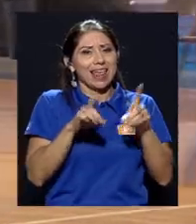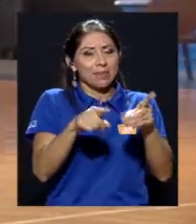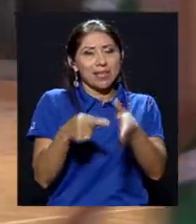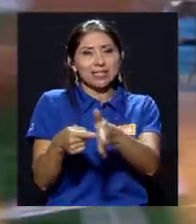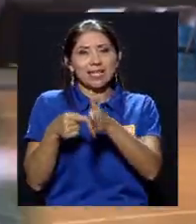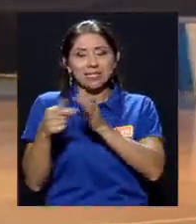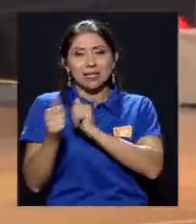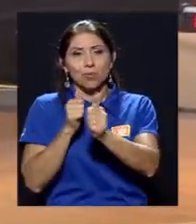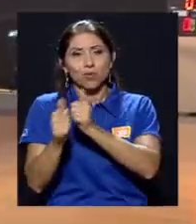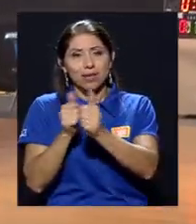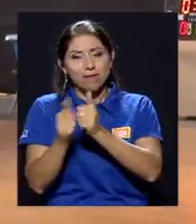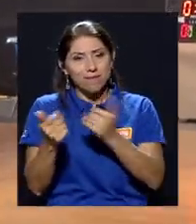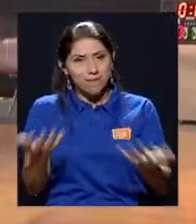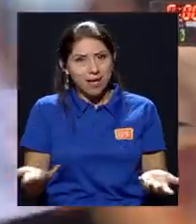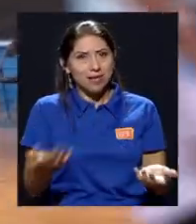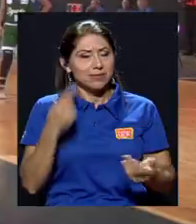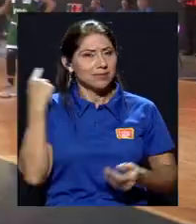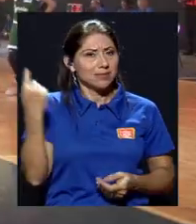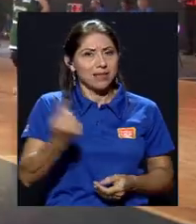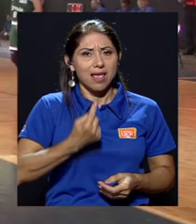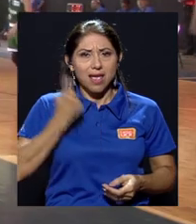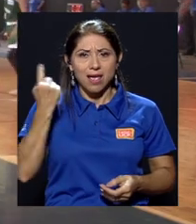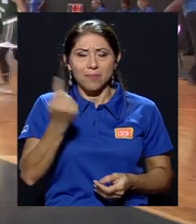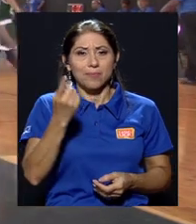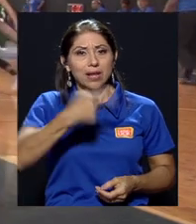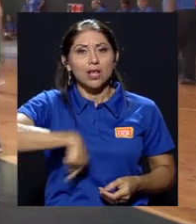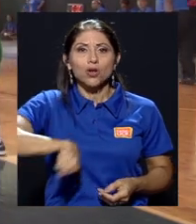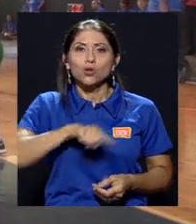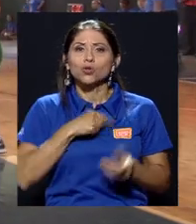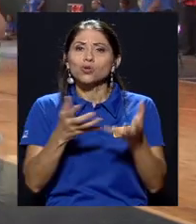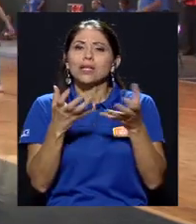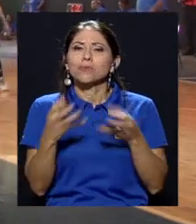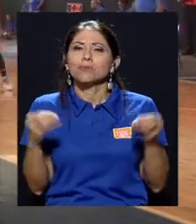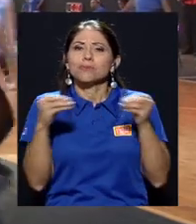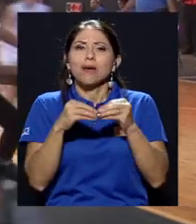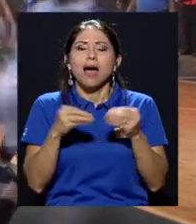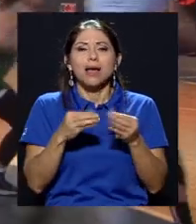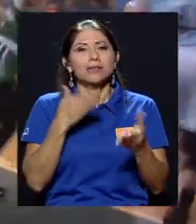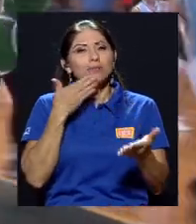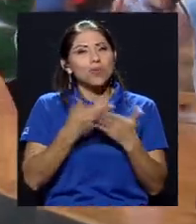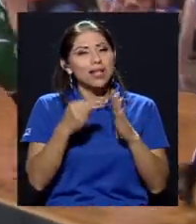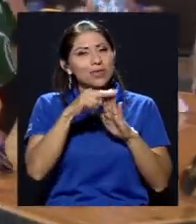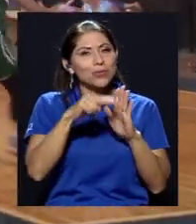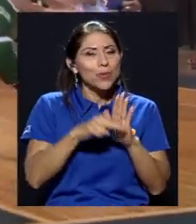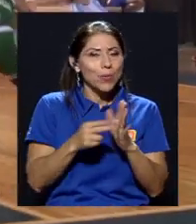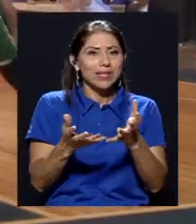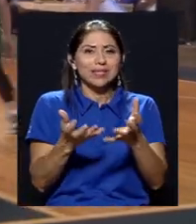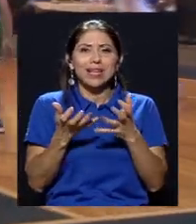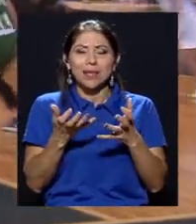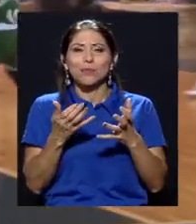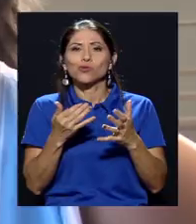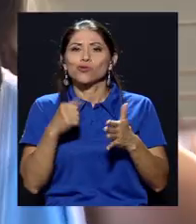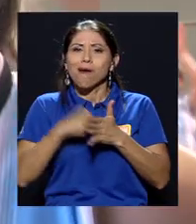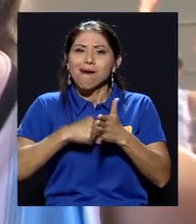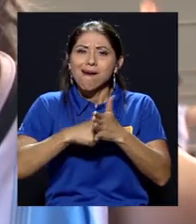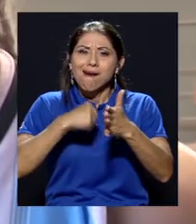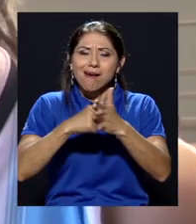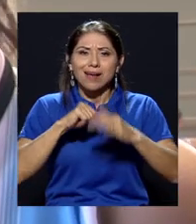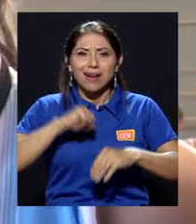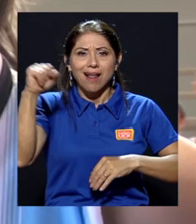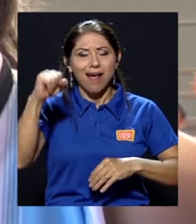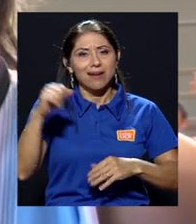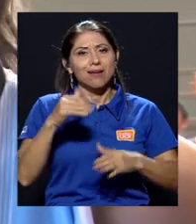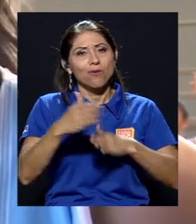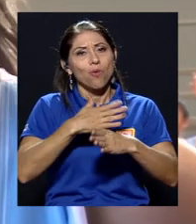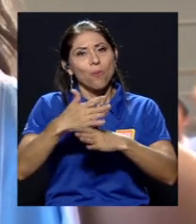deportiva. Siempre nosotros buscamos más, buscamos tener buenas notas, buscamos ir a ganar. El compartir